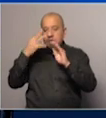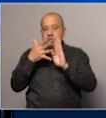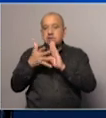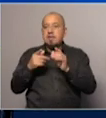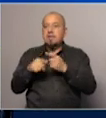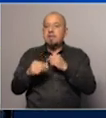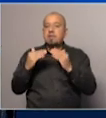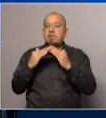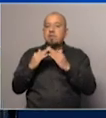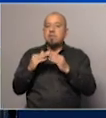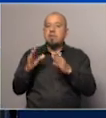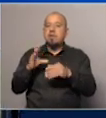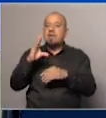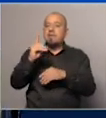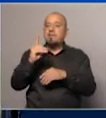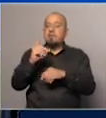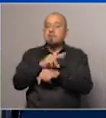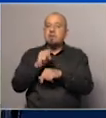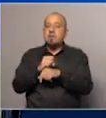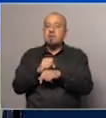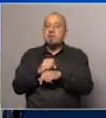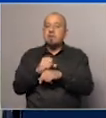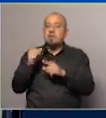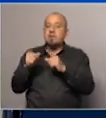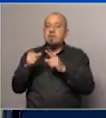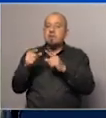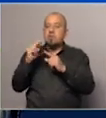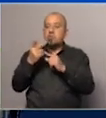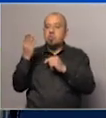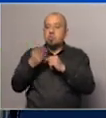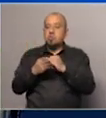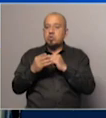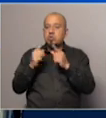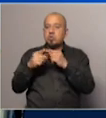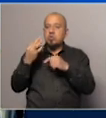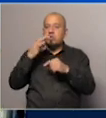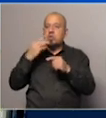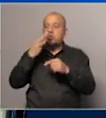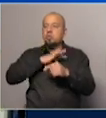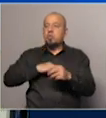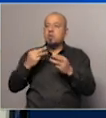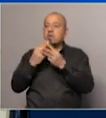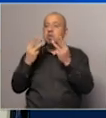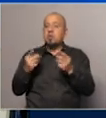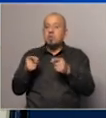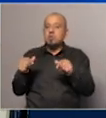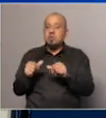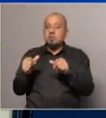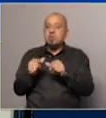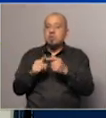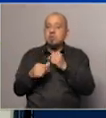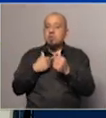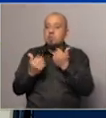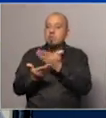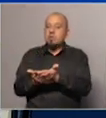déficit tenía que tener más menos un 2% de la masa salarial del país nosotros hicimos este estudio y hemos planteado